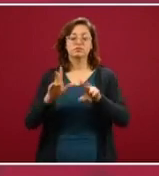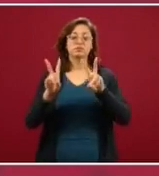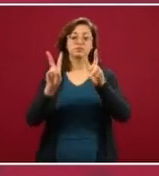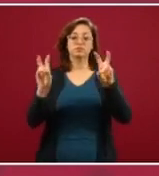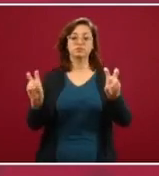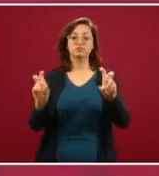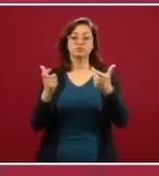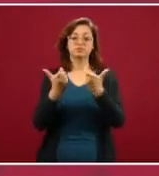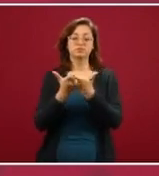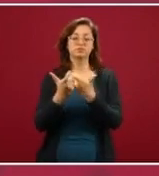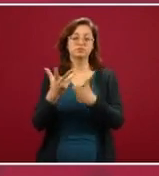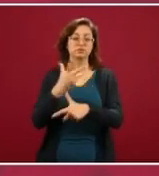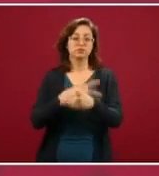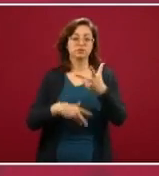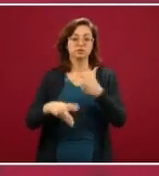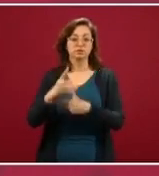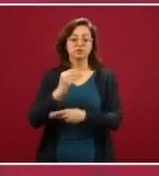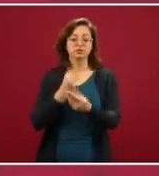económico,